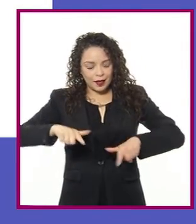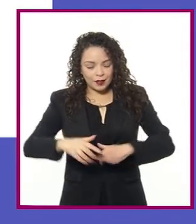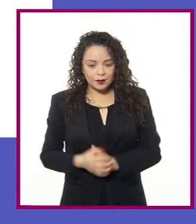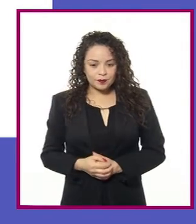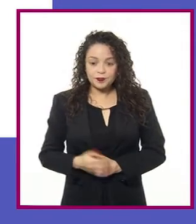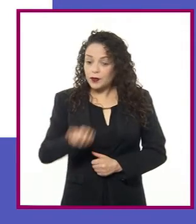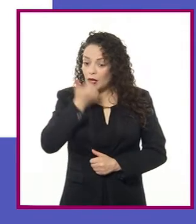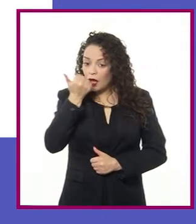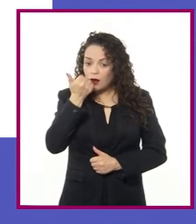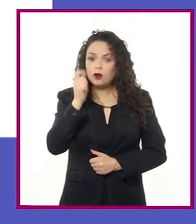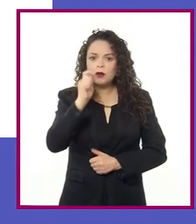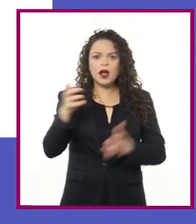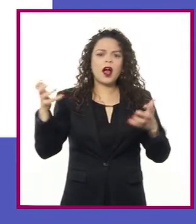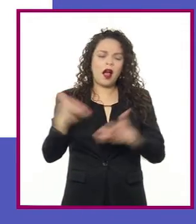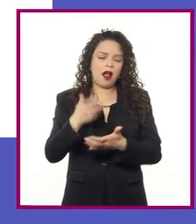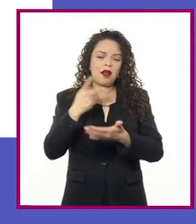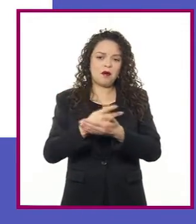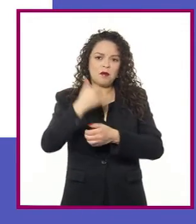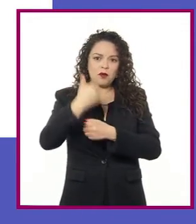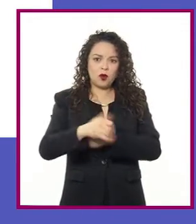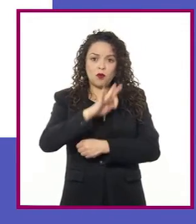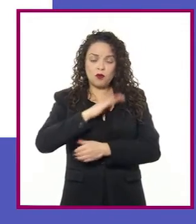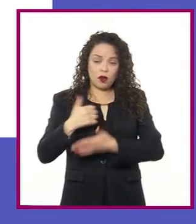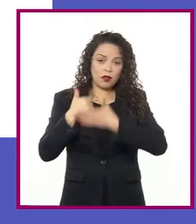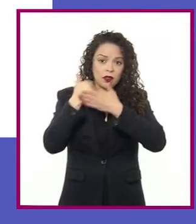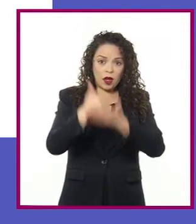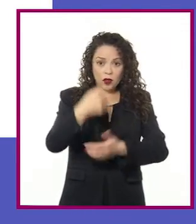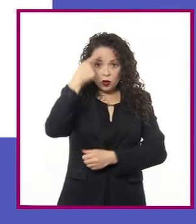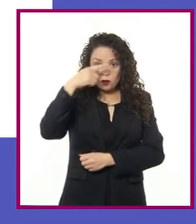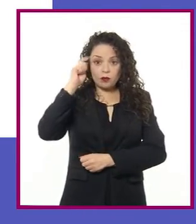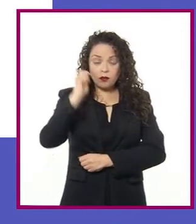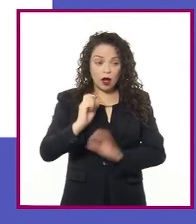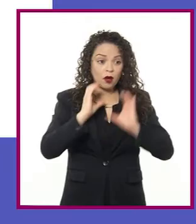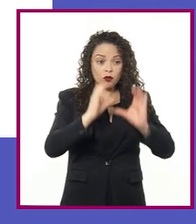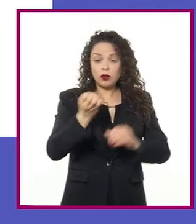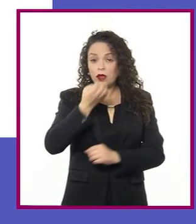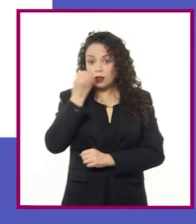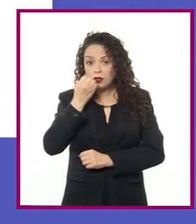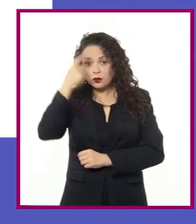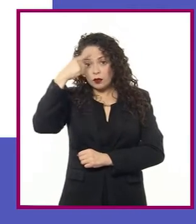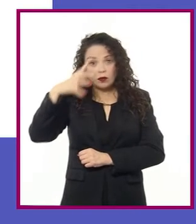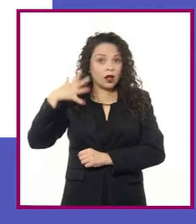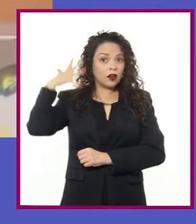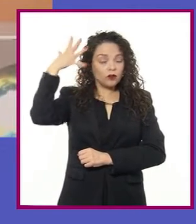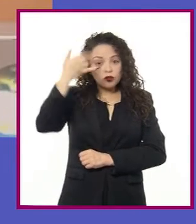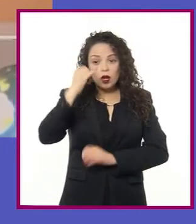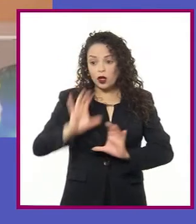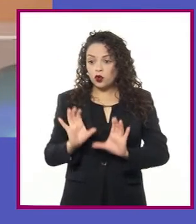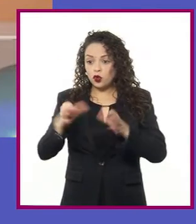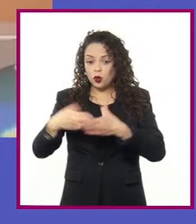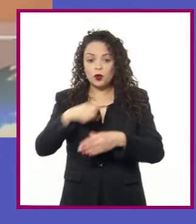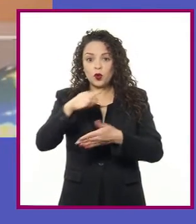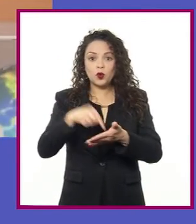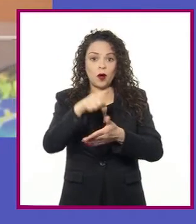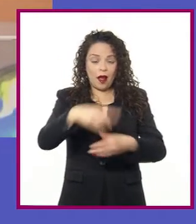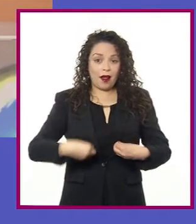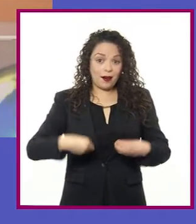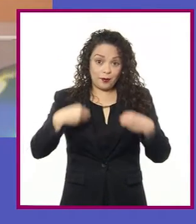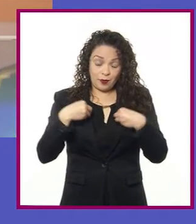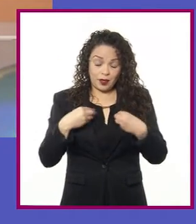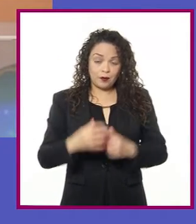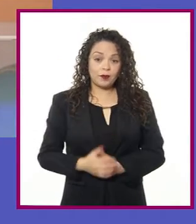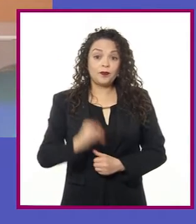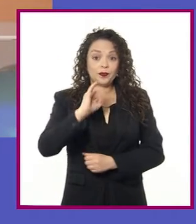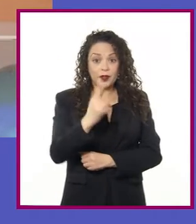desarrollarán proyectos que ayuden día a día a la sostenibilidad de su escuela y de la comunidad donde viven. Y recuerden hacer